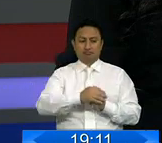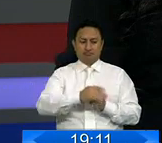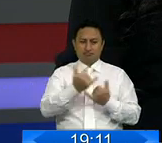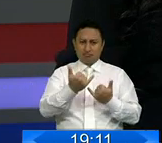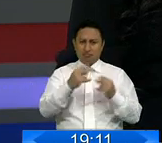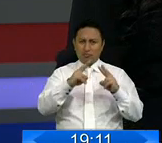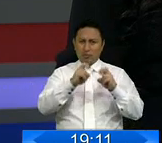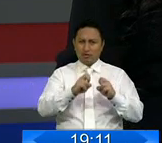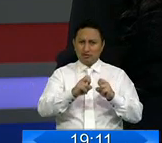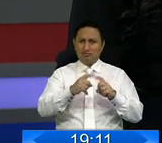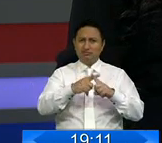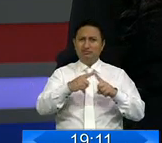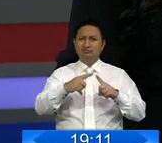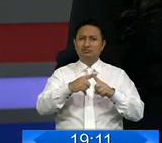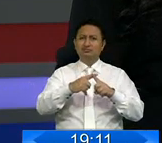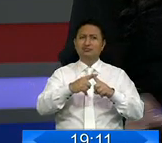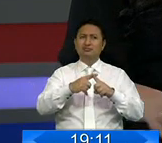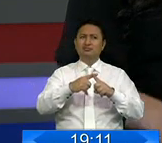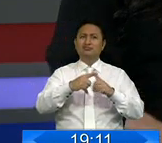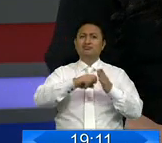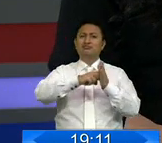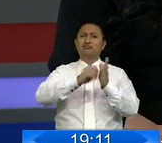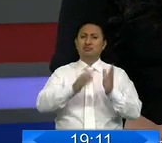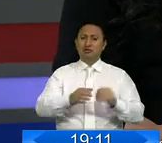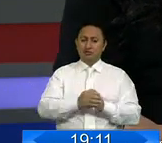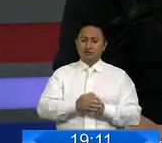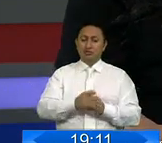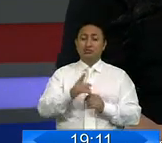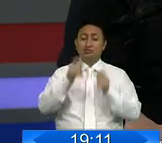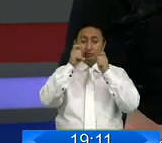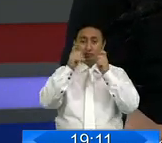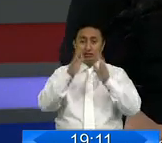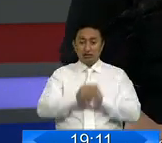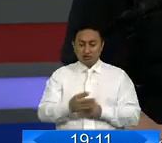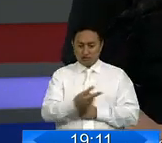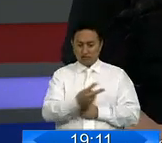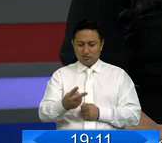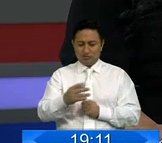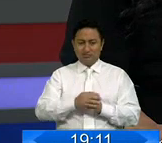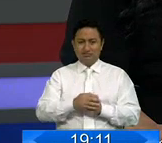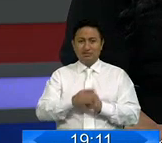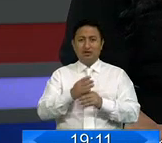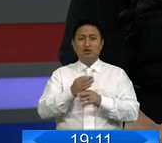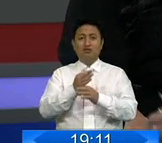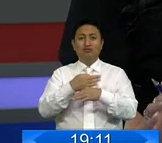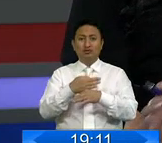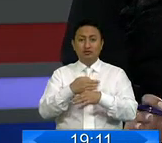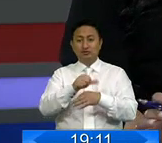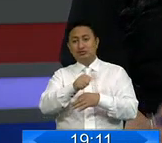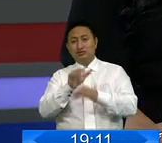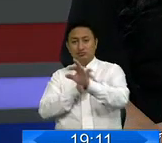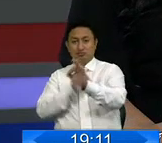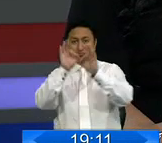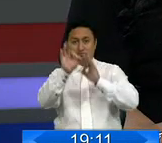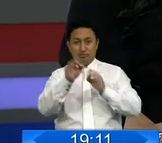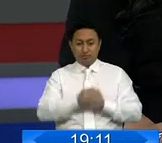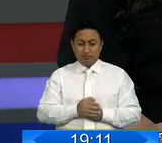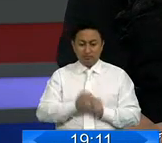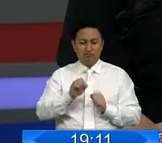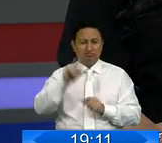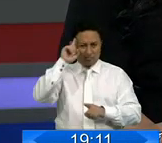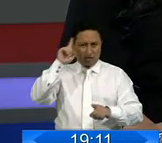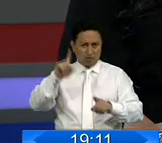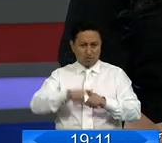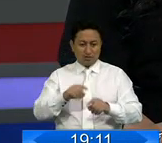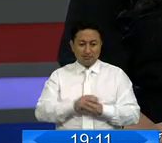Celi y el ex fiscal Paul Pérez, a quienes se los acusa de usurpación de funciones. Criterio compartido por el